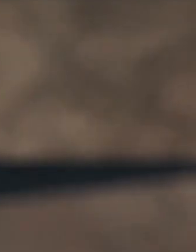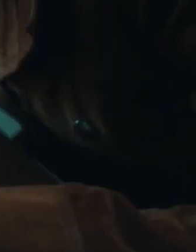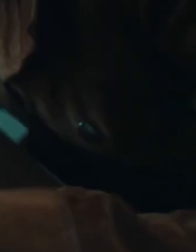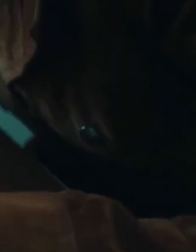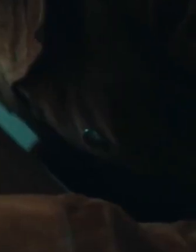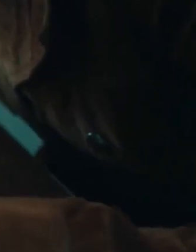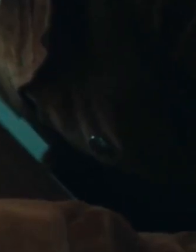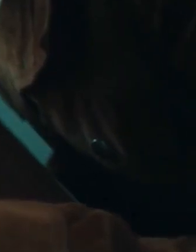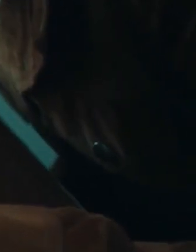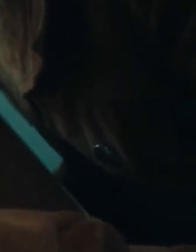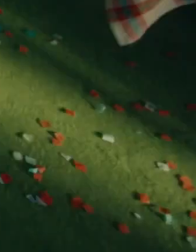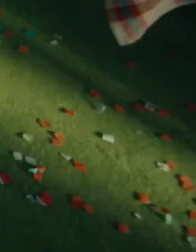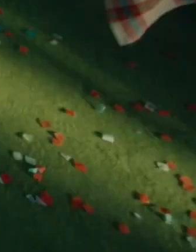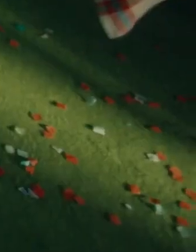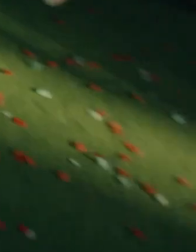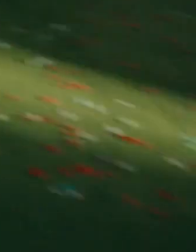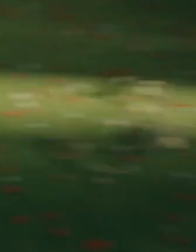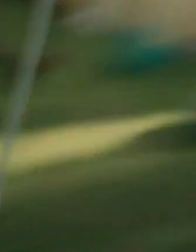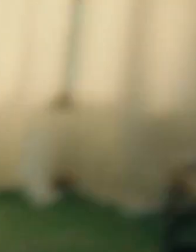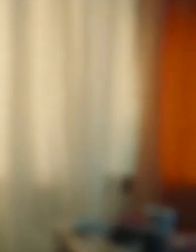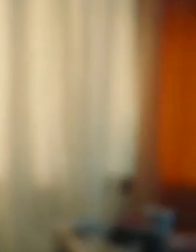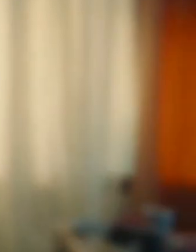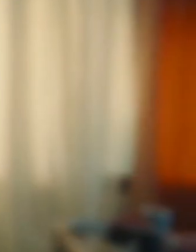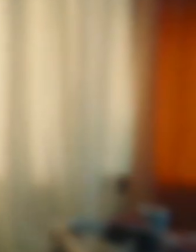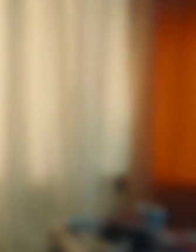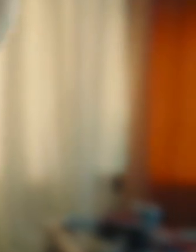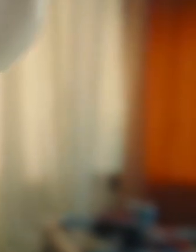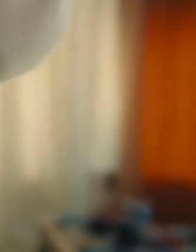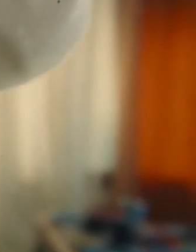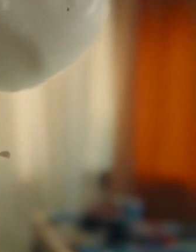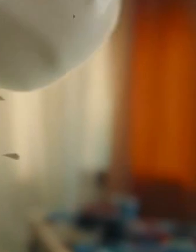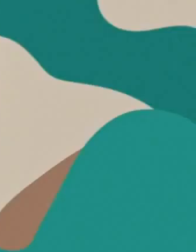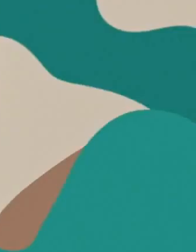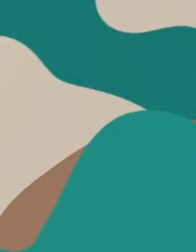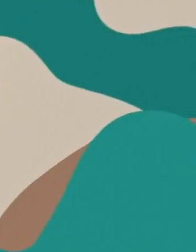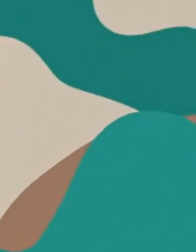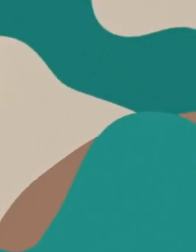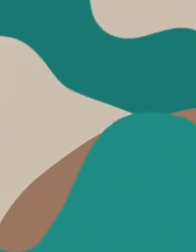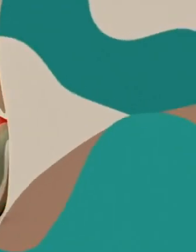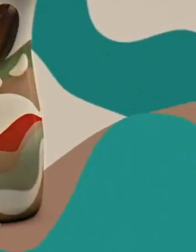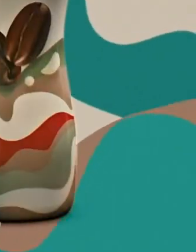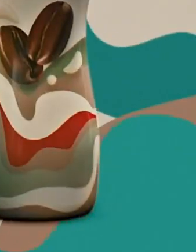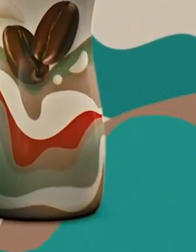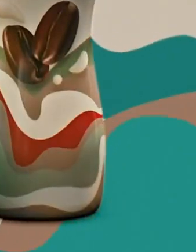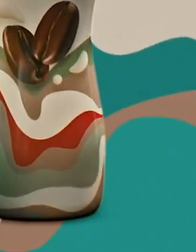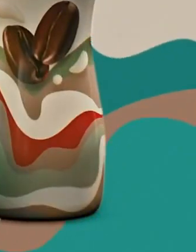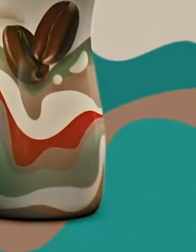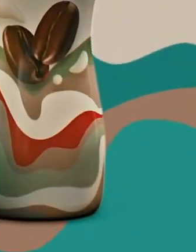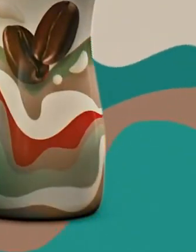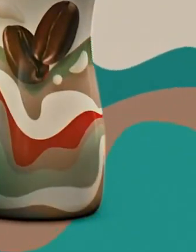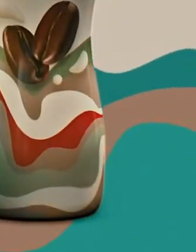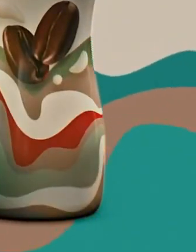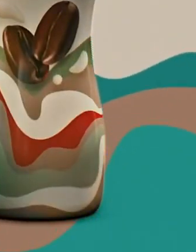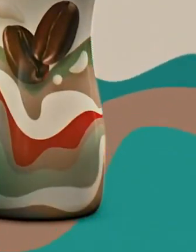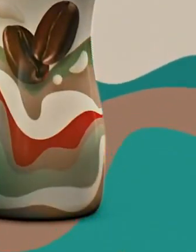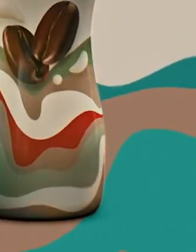lo mejor de la leche. ¿Lo tienes? Pues tampoco es eso. Solo sabemos que se llama Pascual Lateado y que está buenísimo. Un